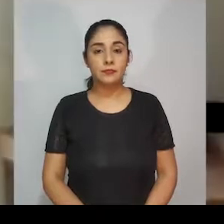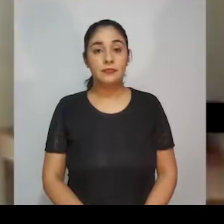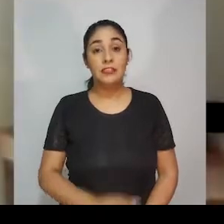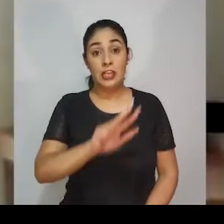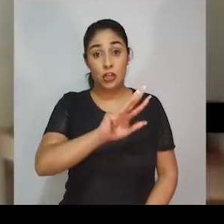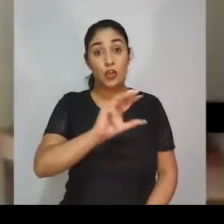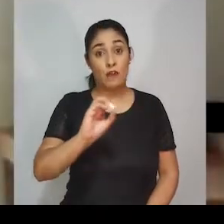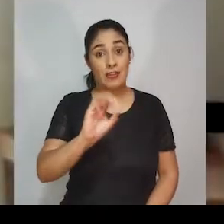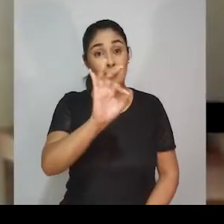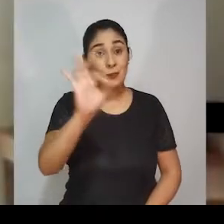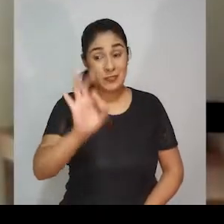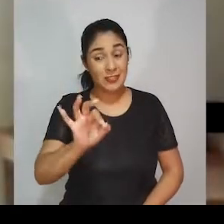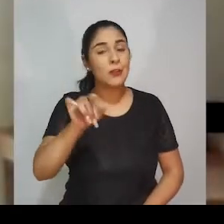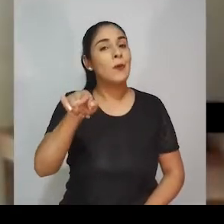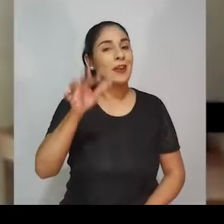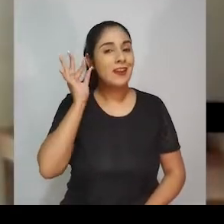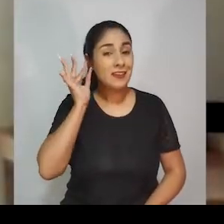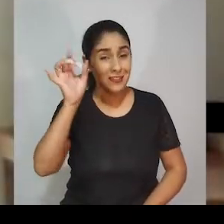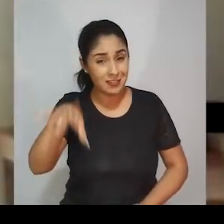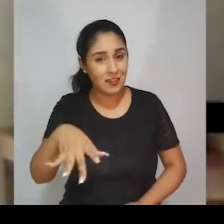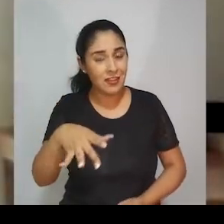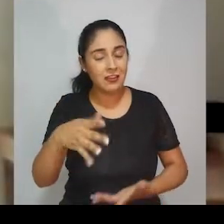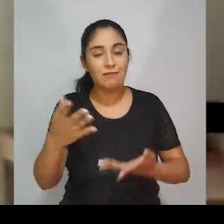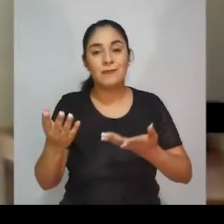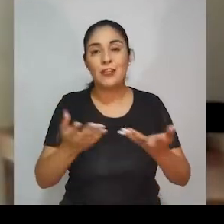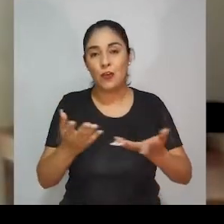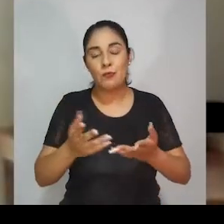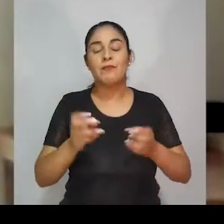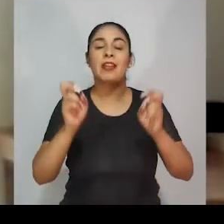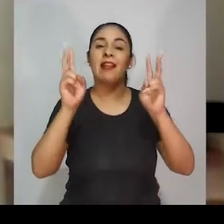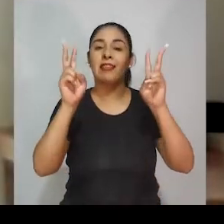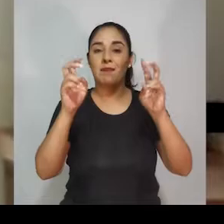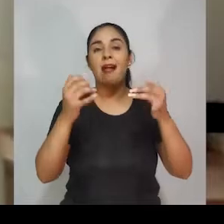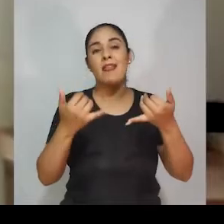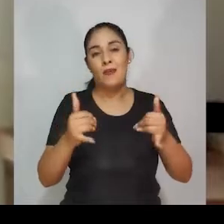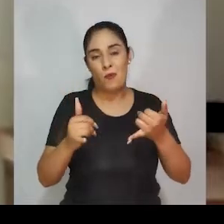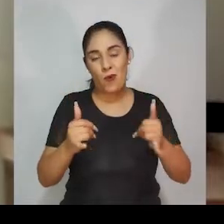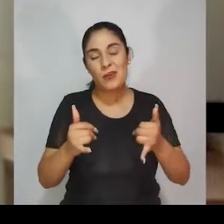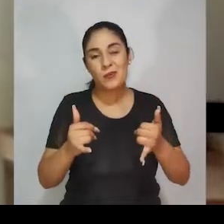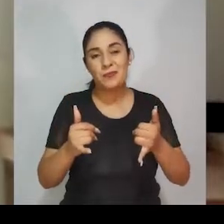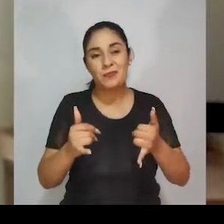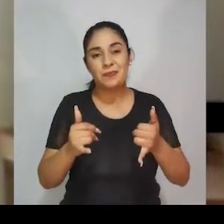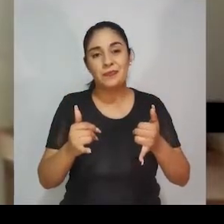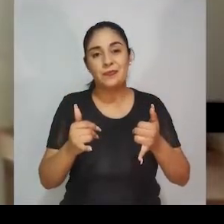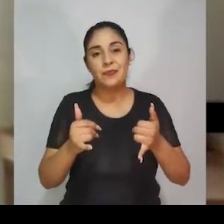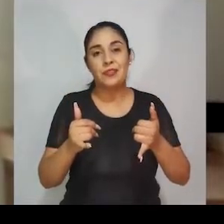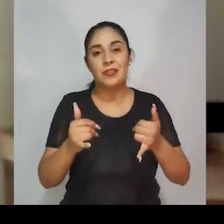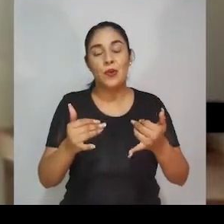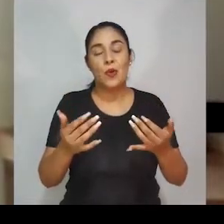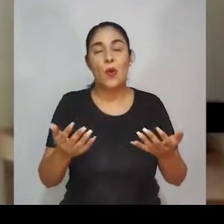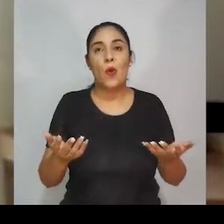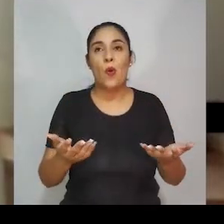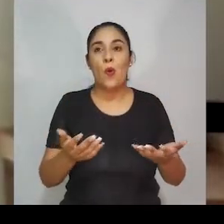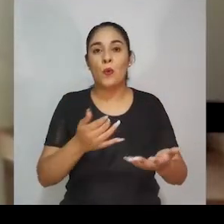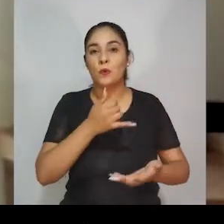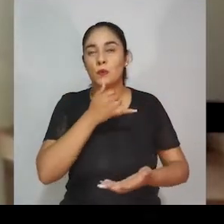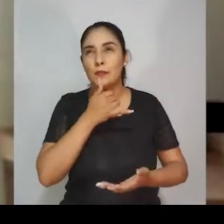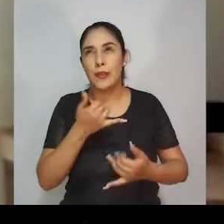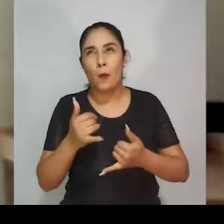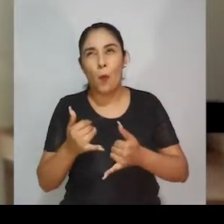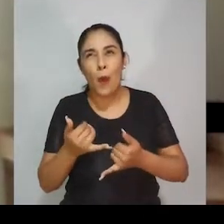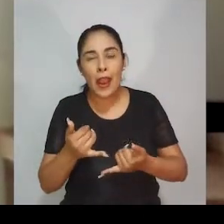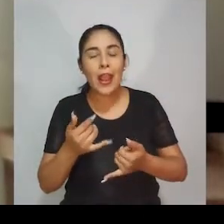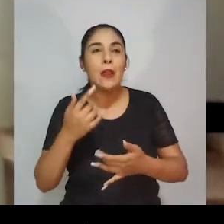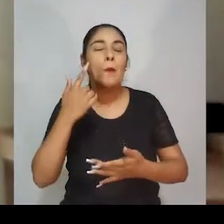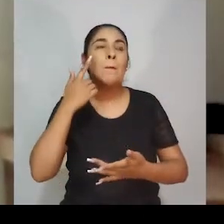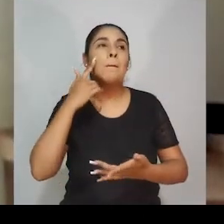El 90% de lo que ella sabe, yo creo que es a través del tema del juego, o no sé si de